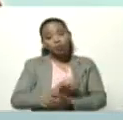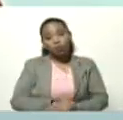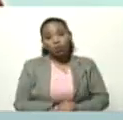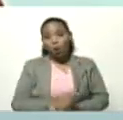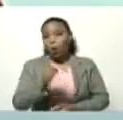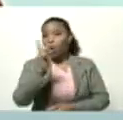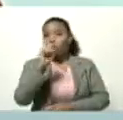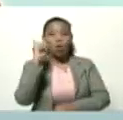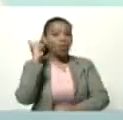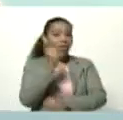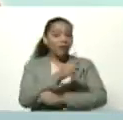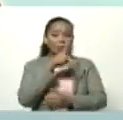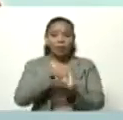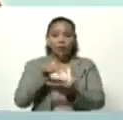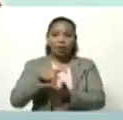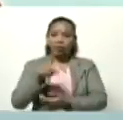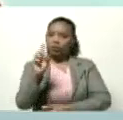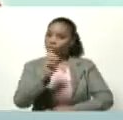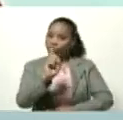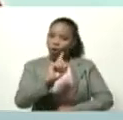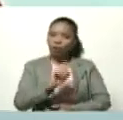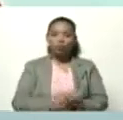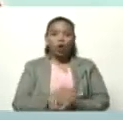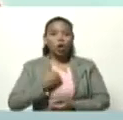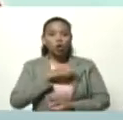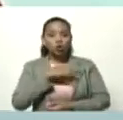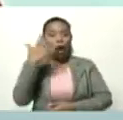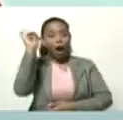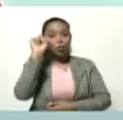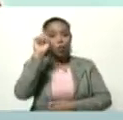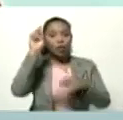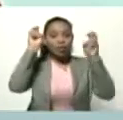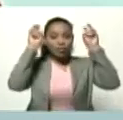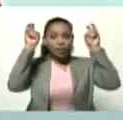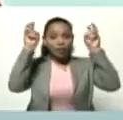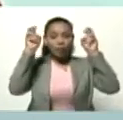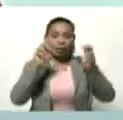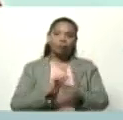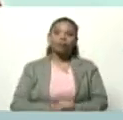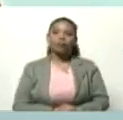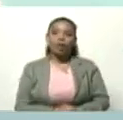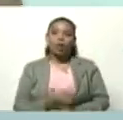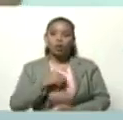No debería participar. No, nosotros tenemos un lema.